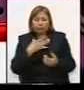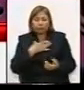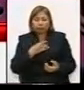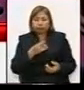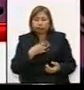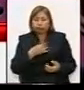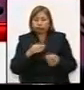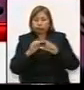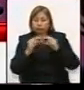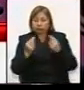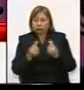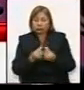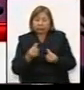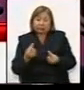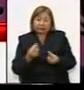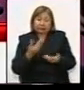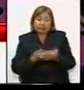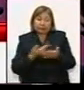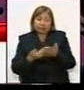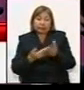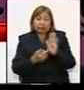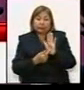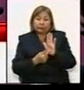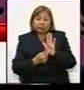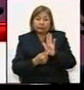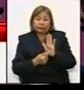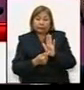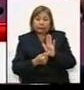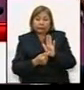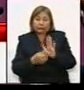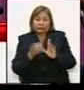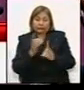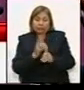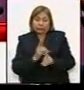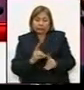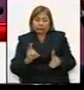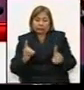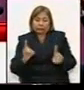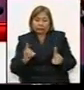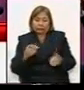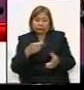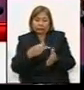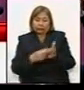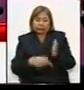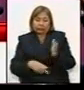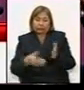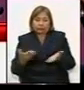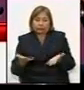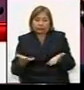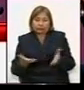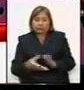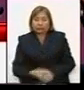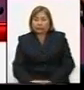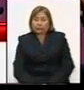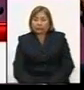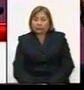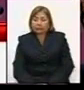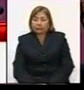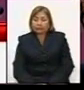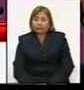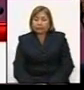partidos políticos, pero es la única representación, como vuelvo a repetir, democrática que hay hasta el momento.